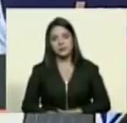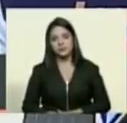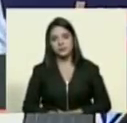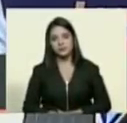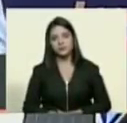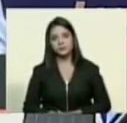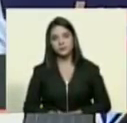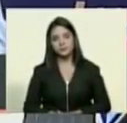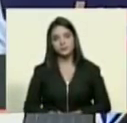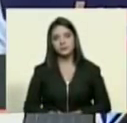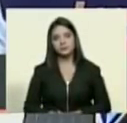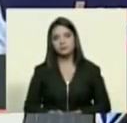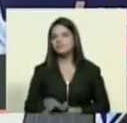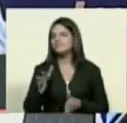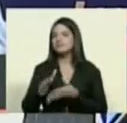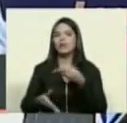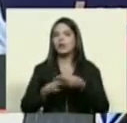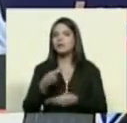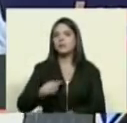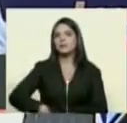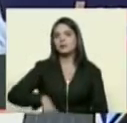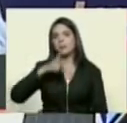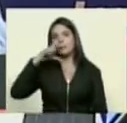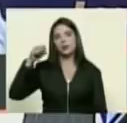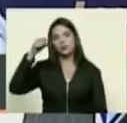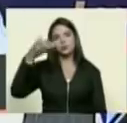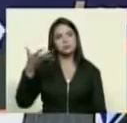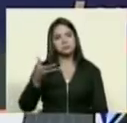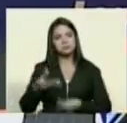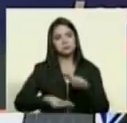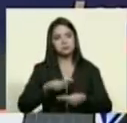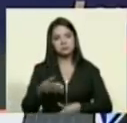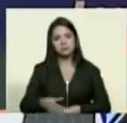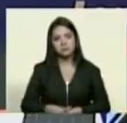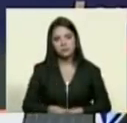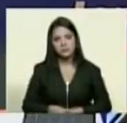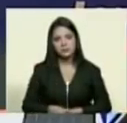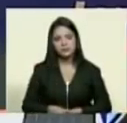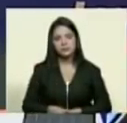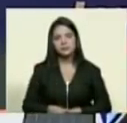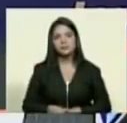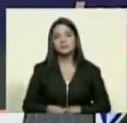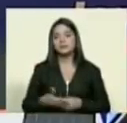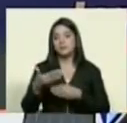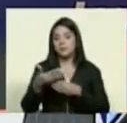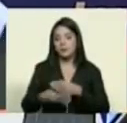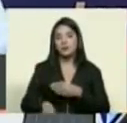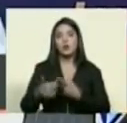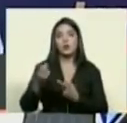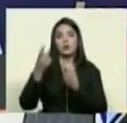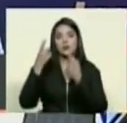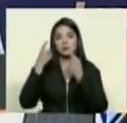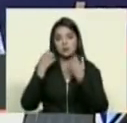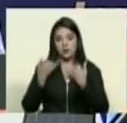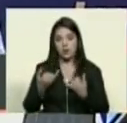Venezuela. ¿Qué hizo el presidente Nicolás Maduro? A partir de lo que nos enseñó esa